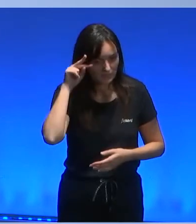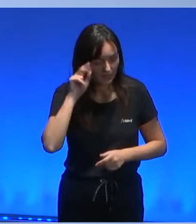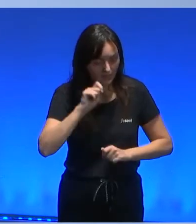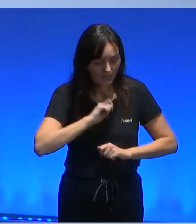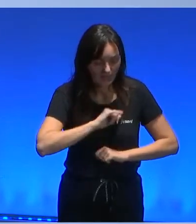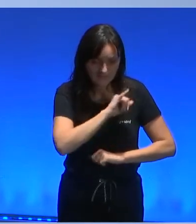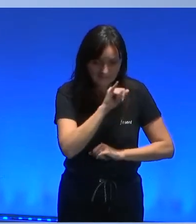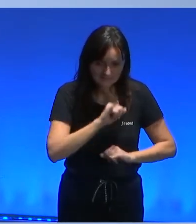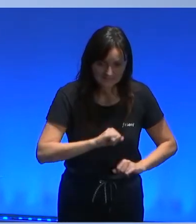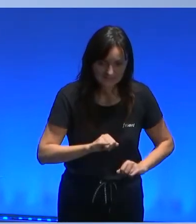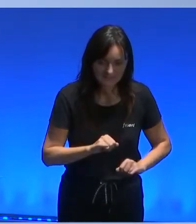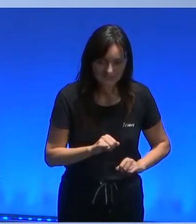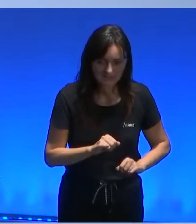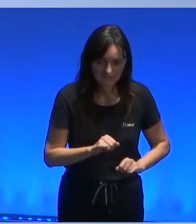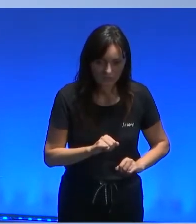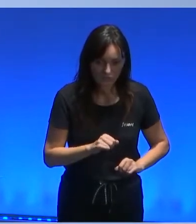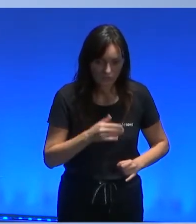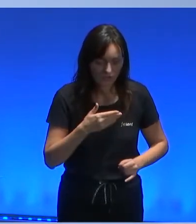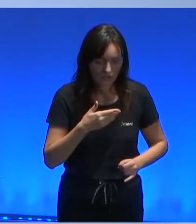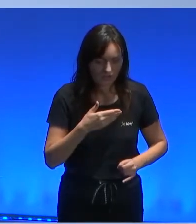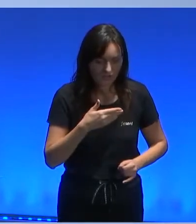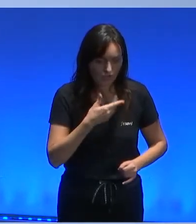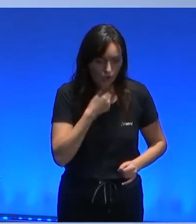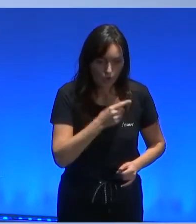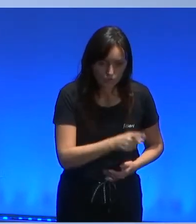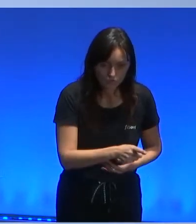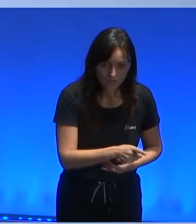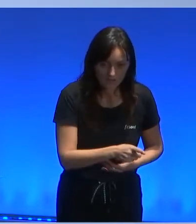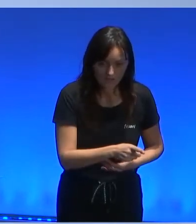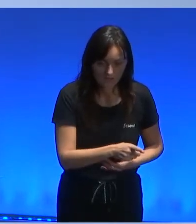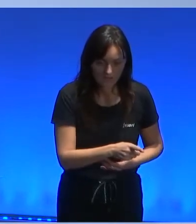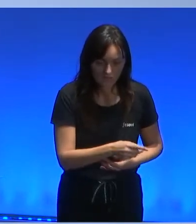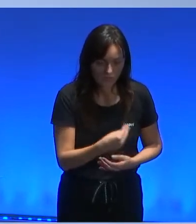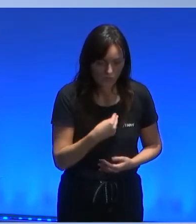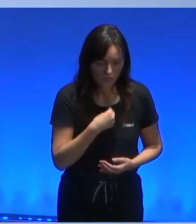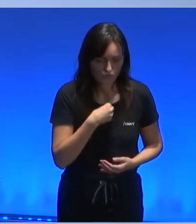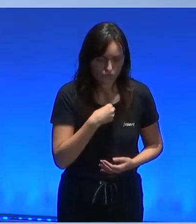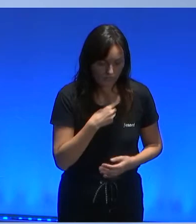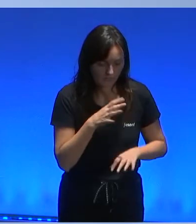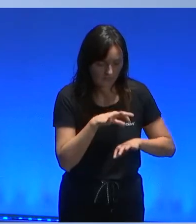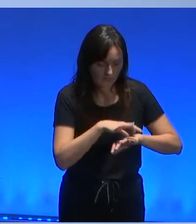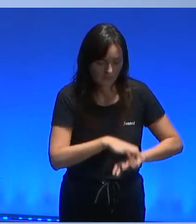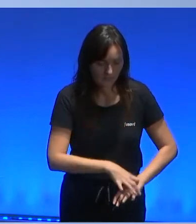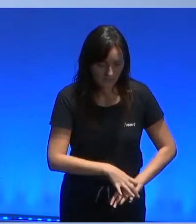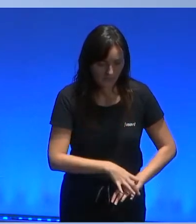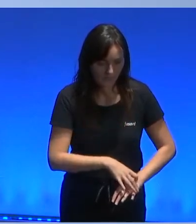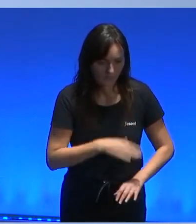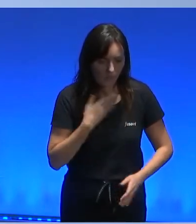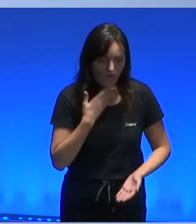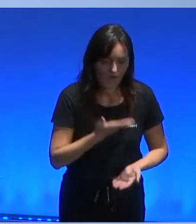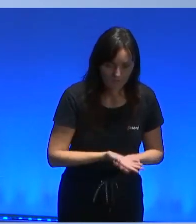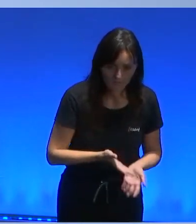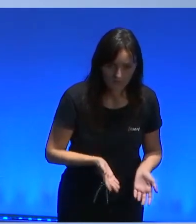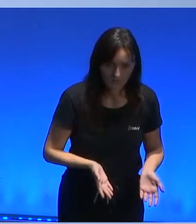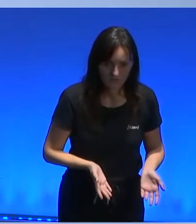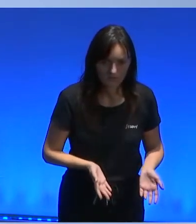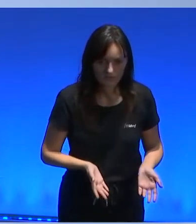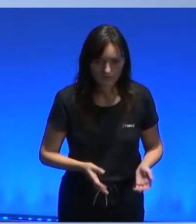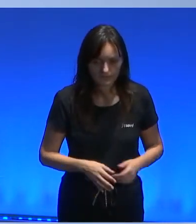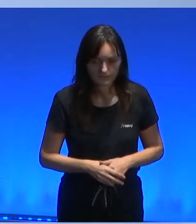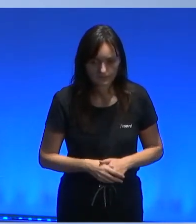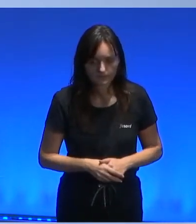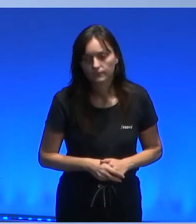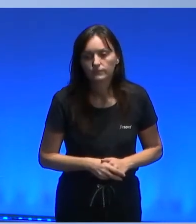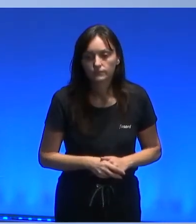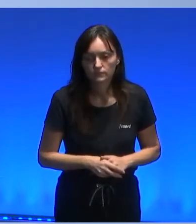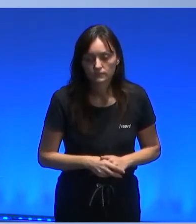crisis, porque los niños no la quieren. La viven mal, se enferman, se aburren. Bueno, estas,